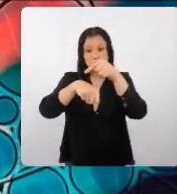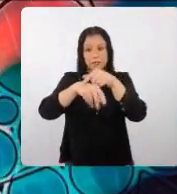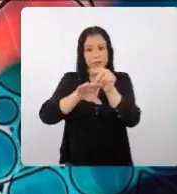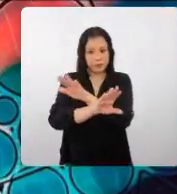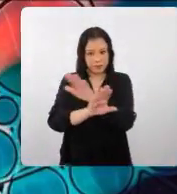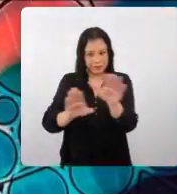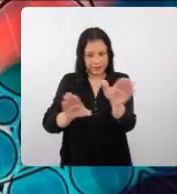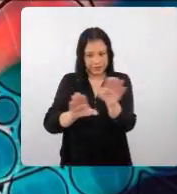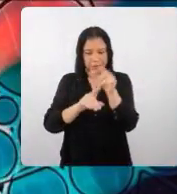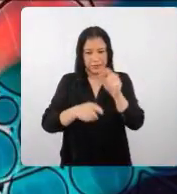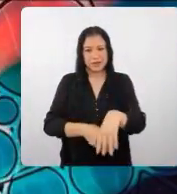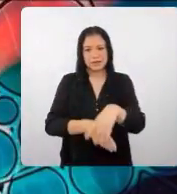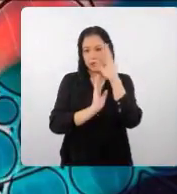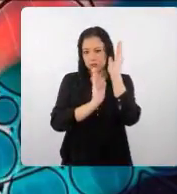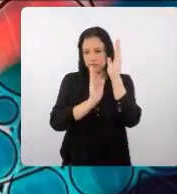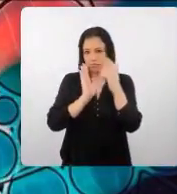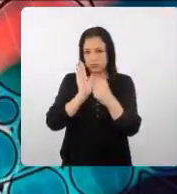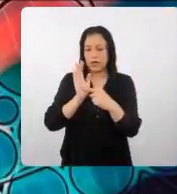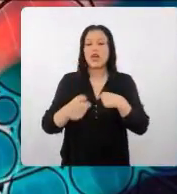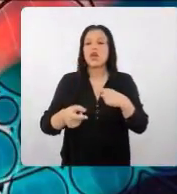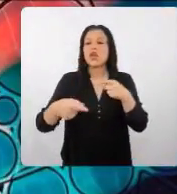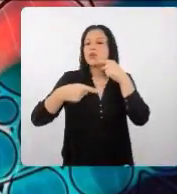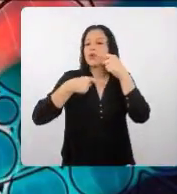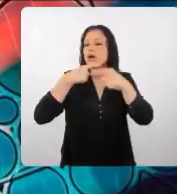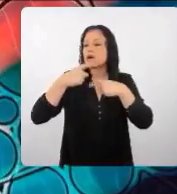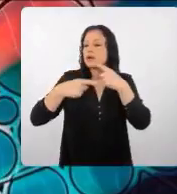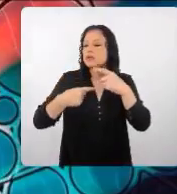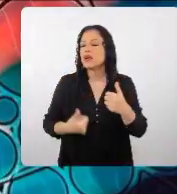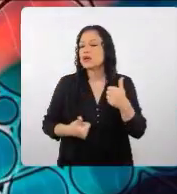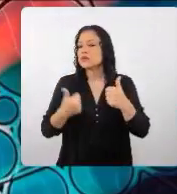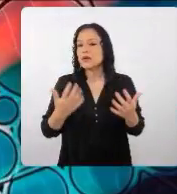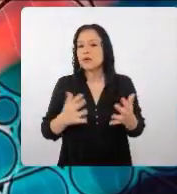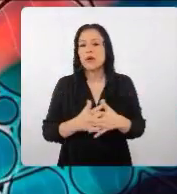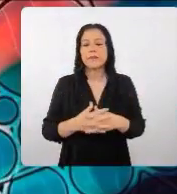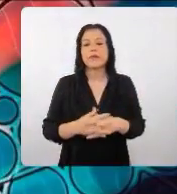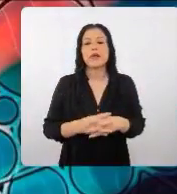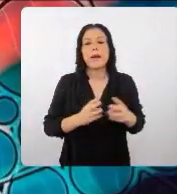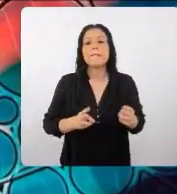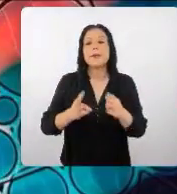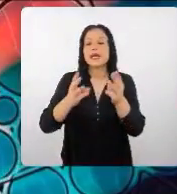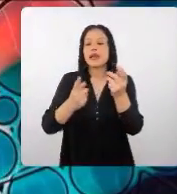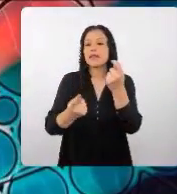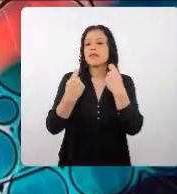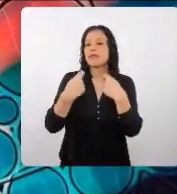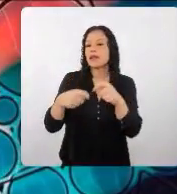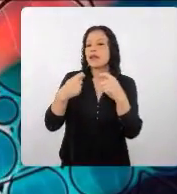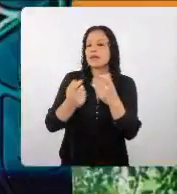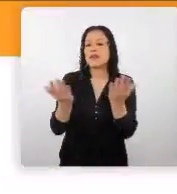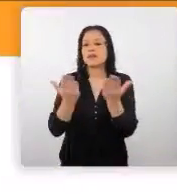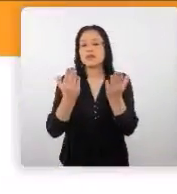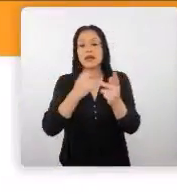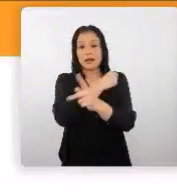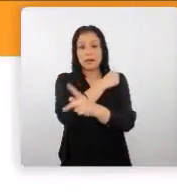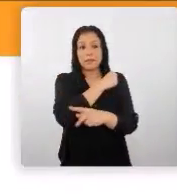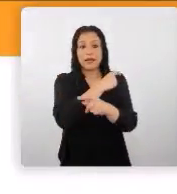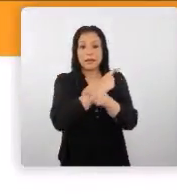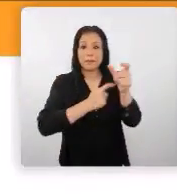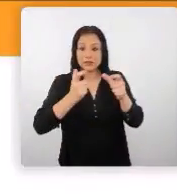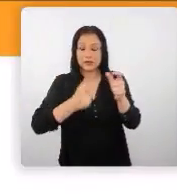acabar esta presentación, les voy a comentar sobre las formas de negociación en el mercado